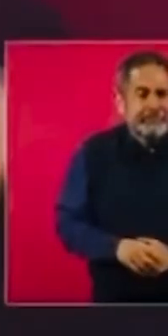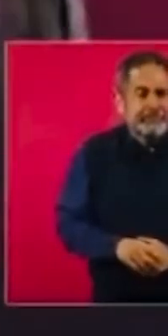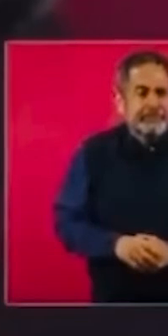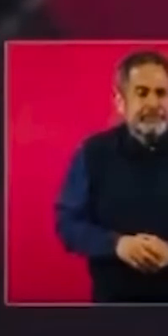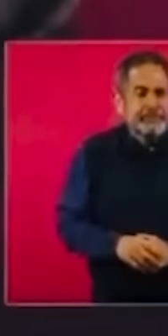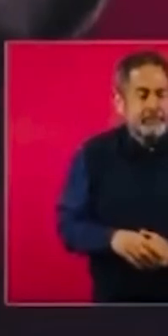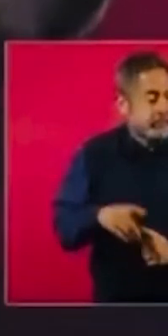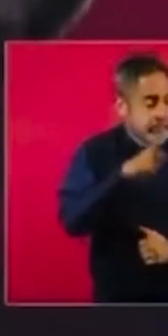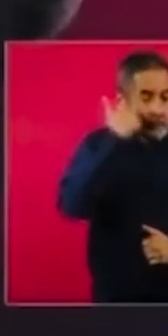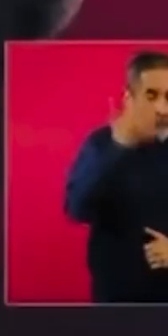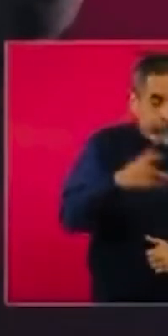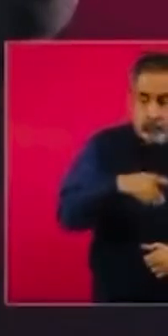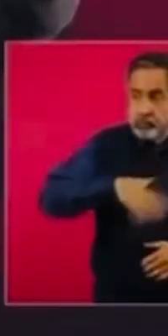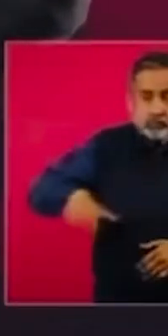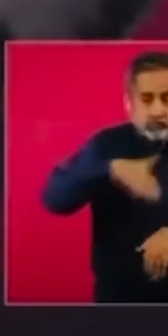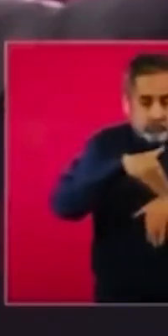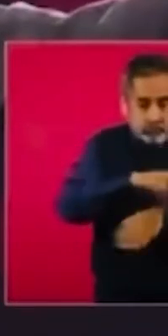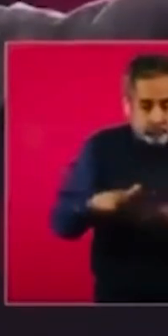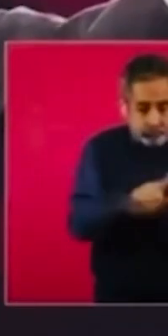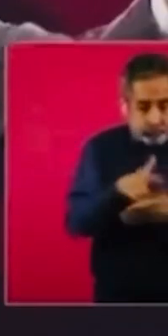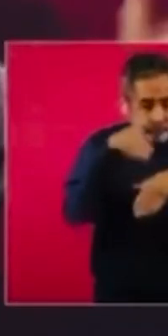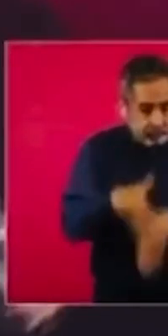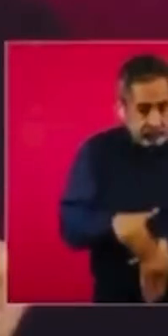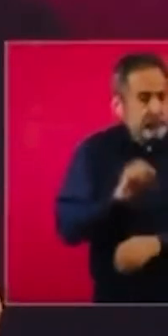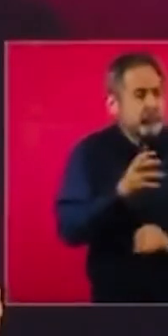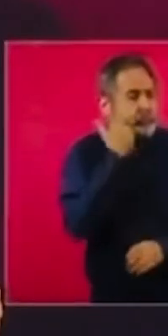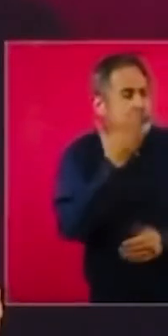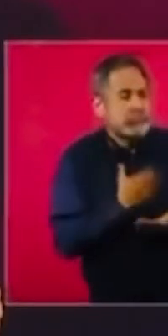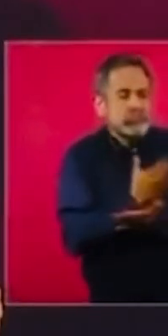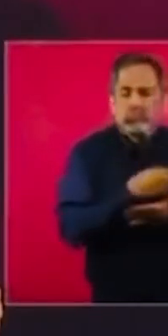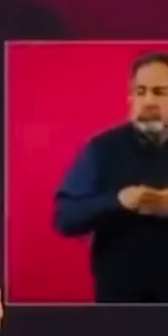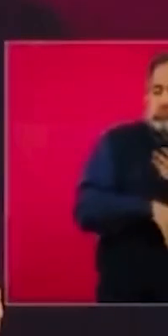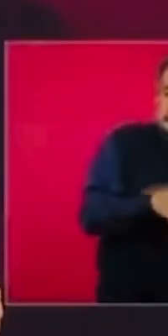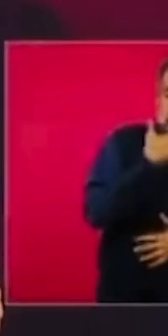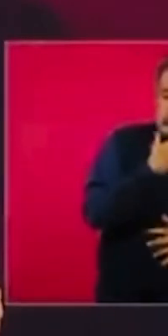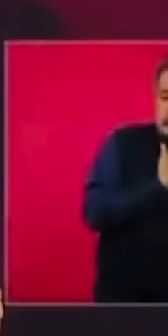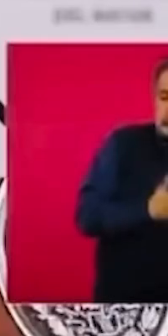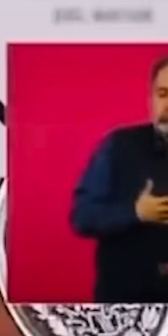si quieren un Estado de Derecho o un Estado de Chueco,